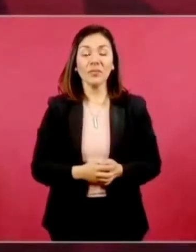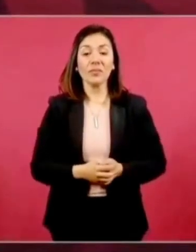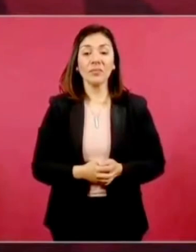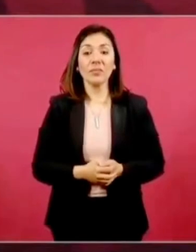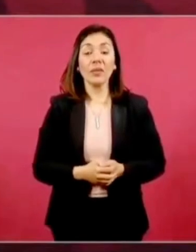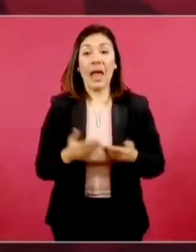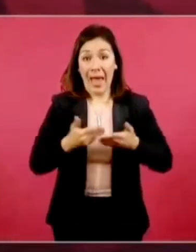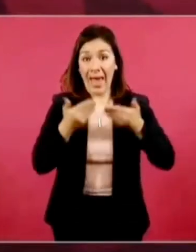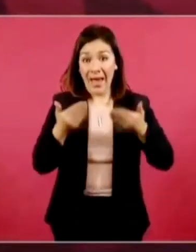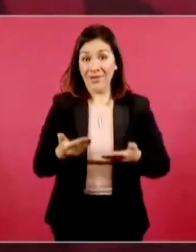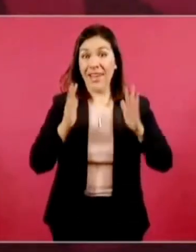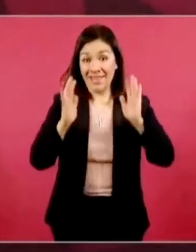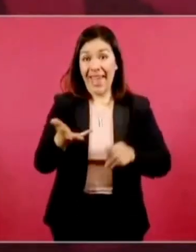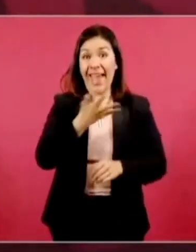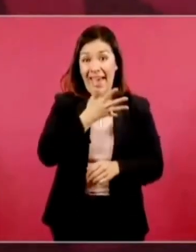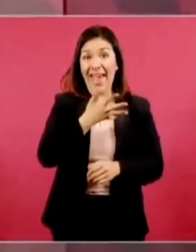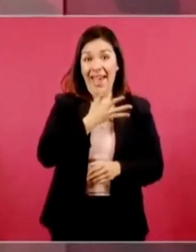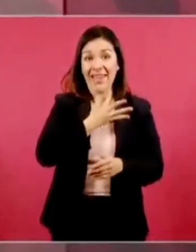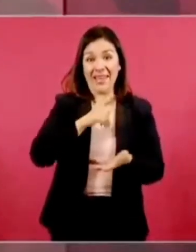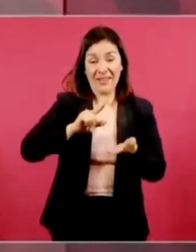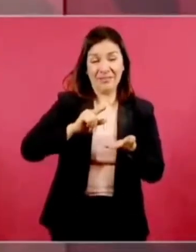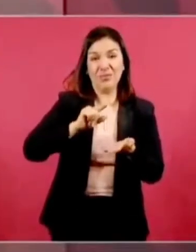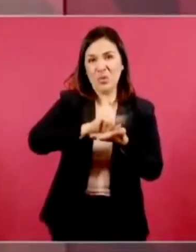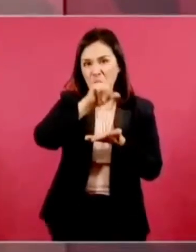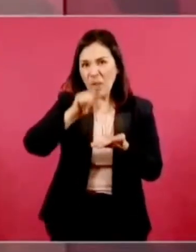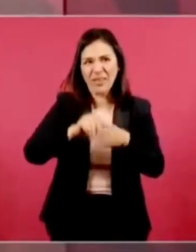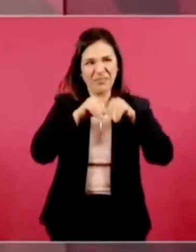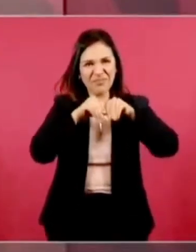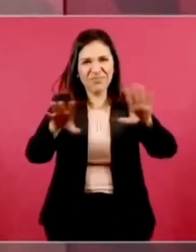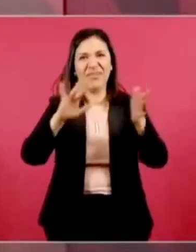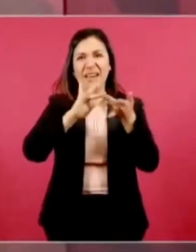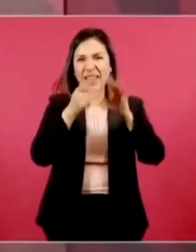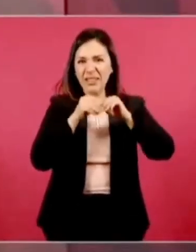estando como ahora, ¿no? También muy